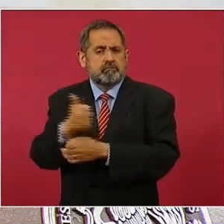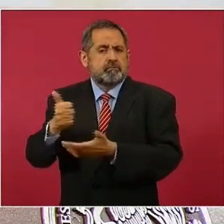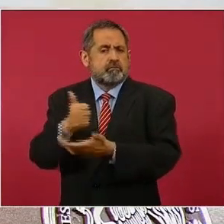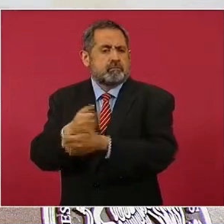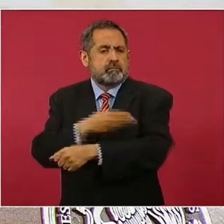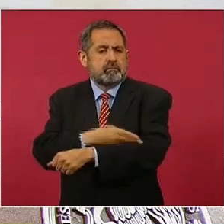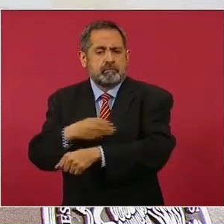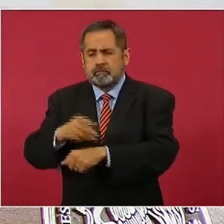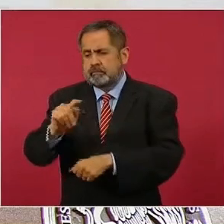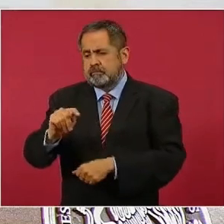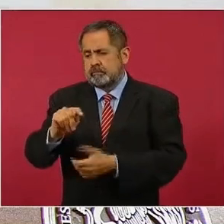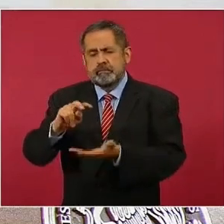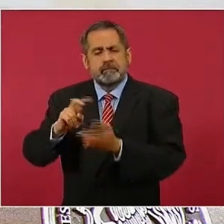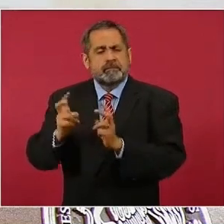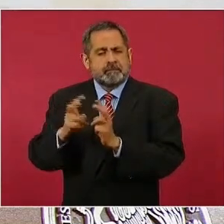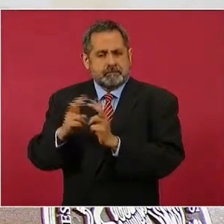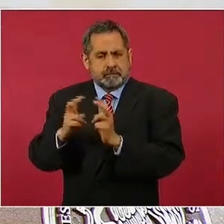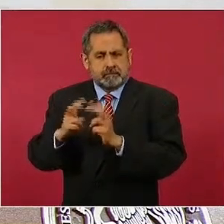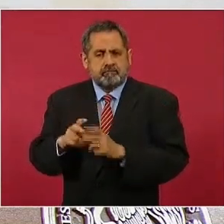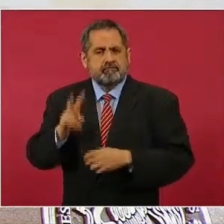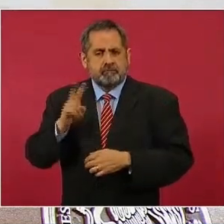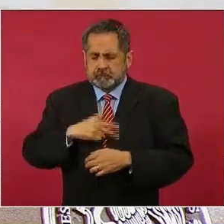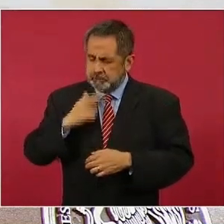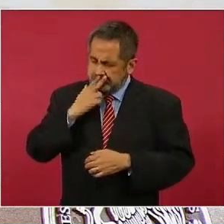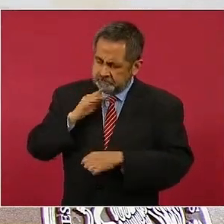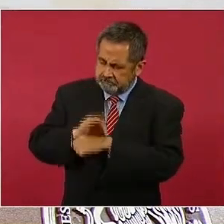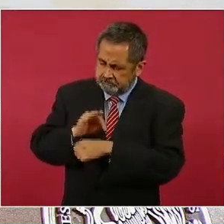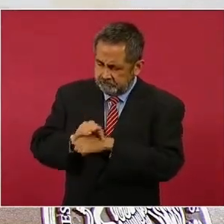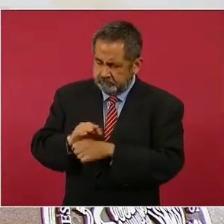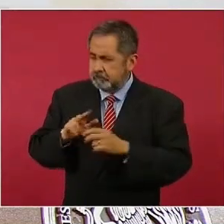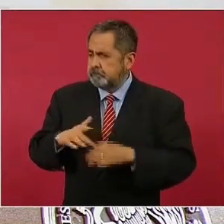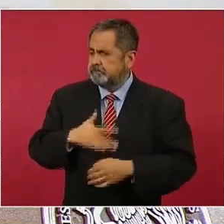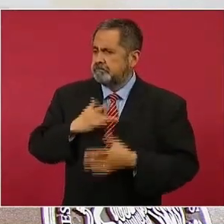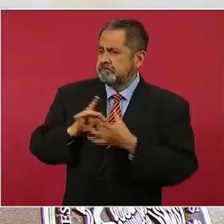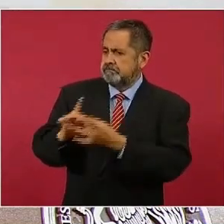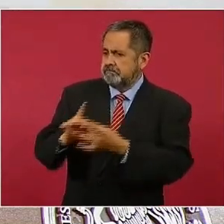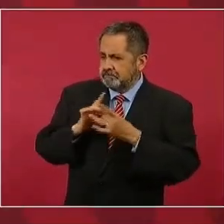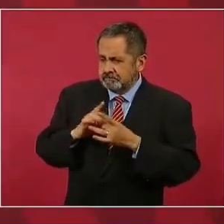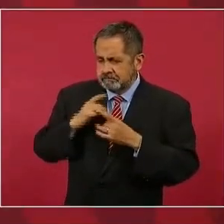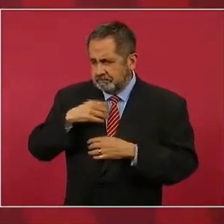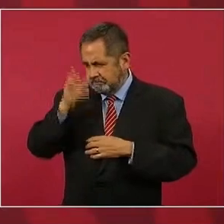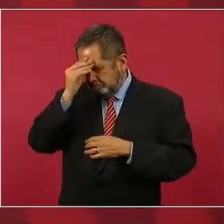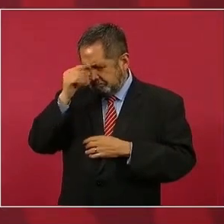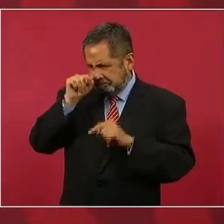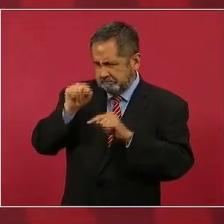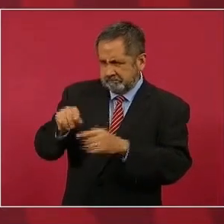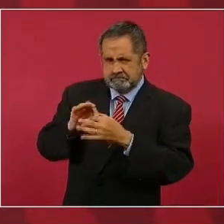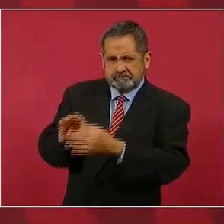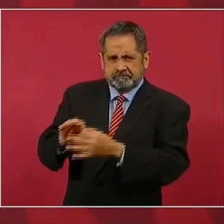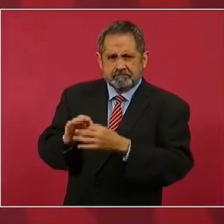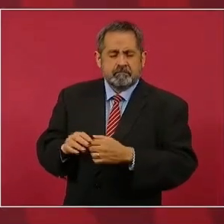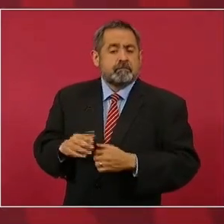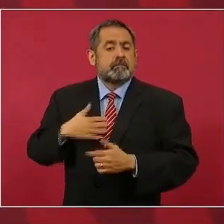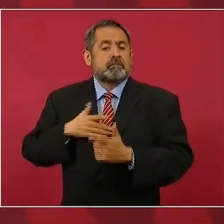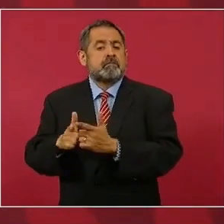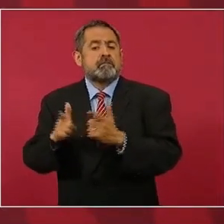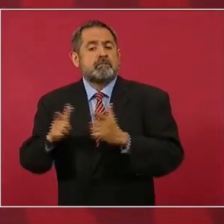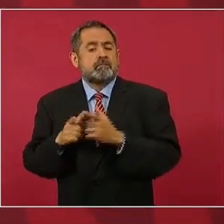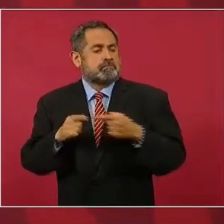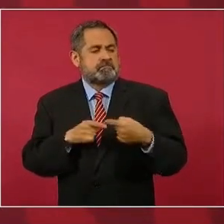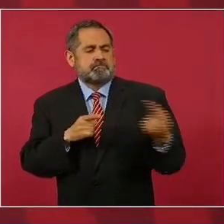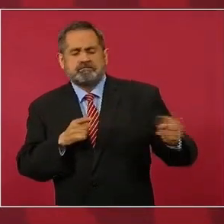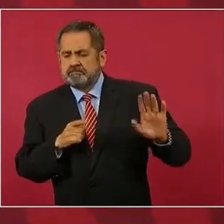Madero, Tamaulipas. Nacionalista, humanista, quinista, del grupo